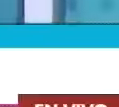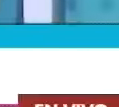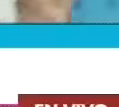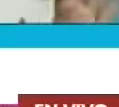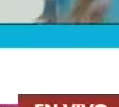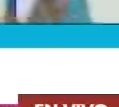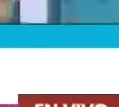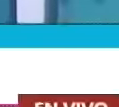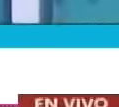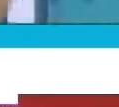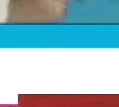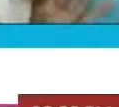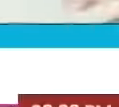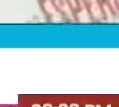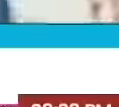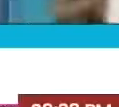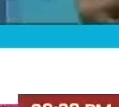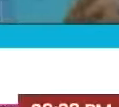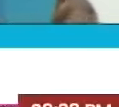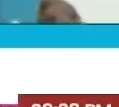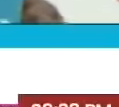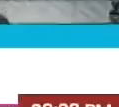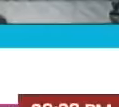venceremos cada día más.